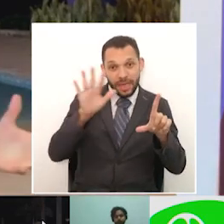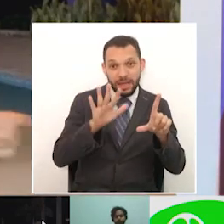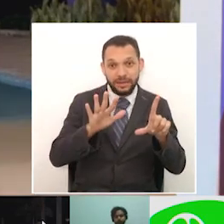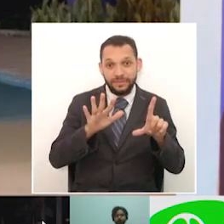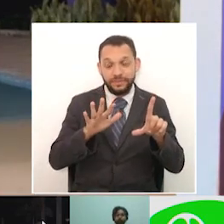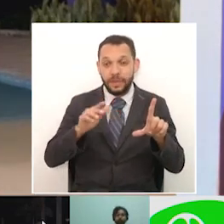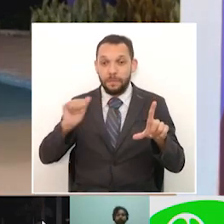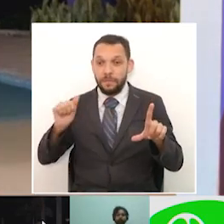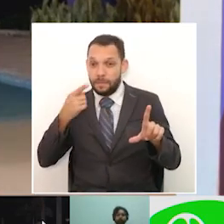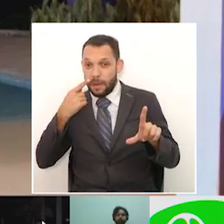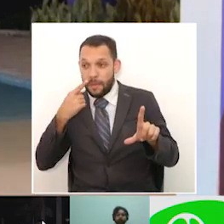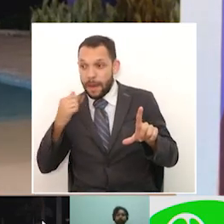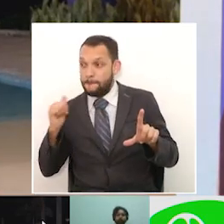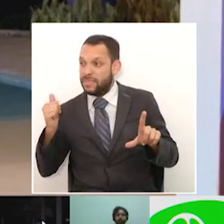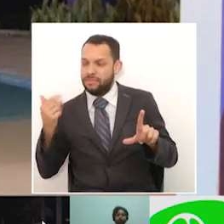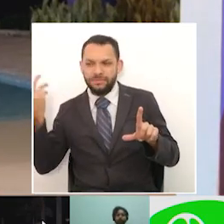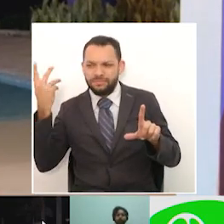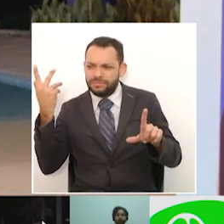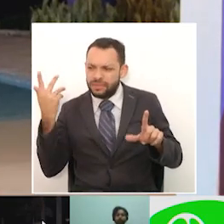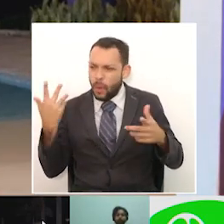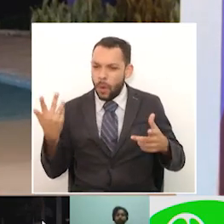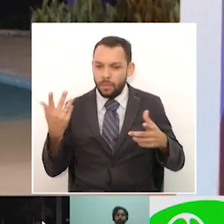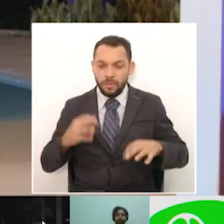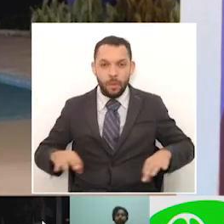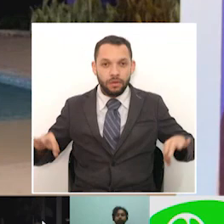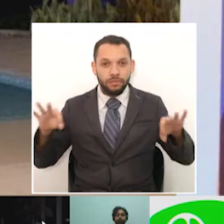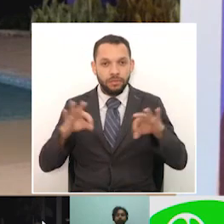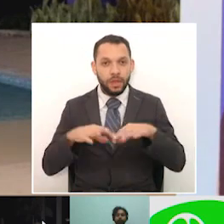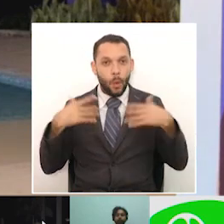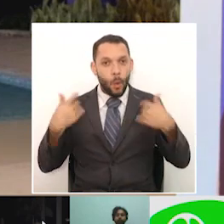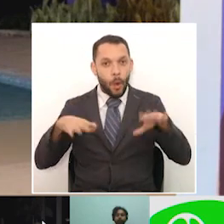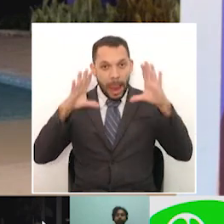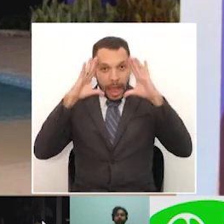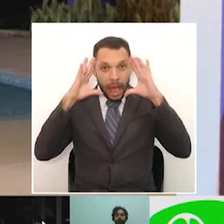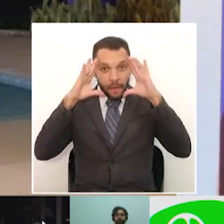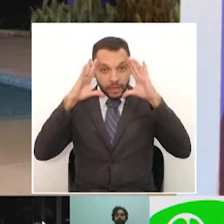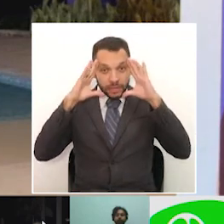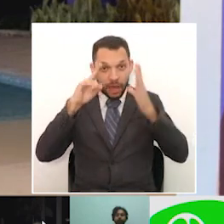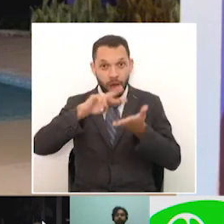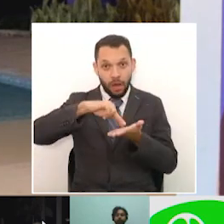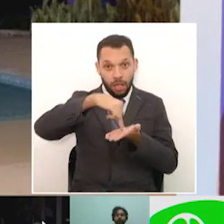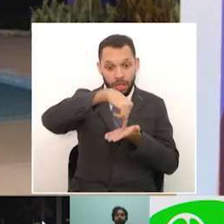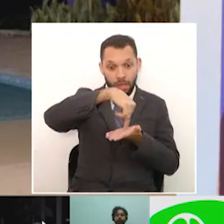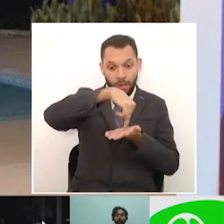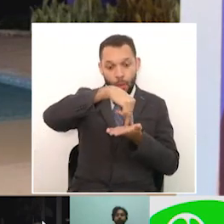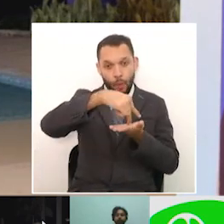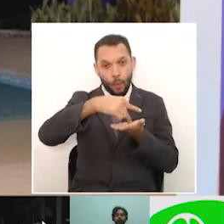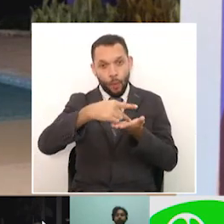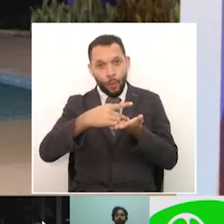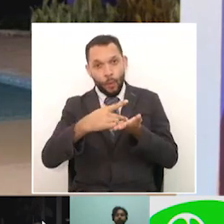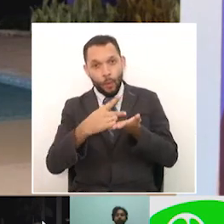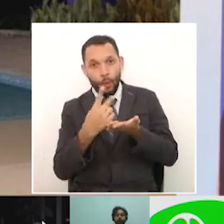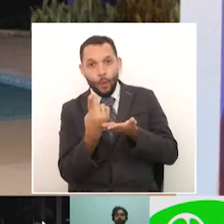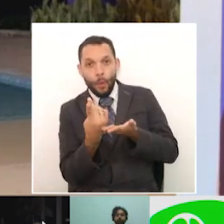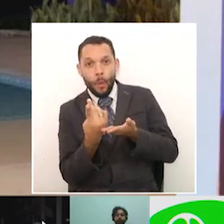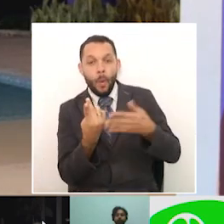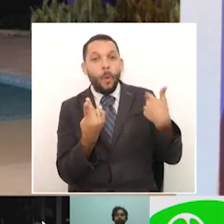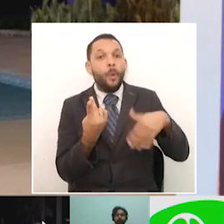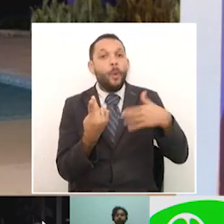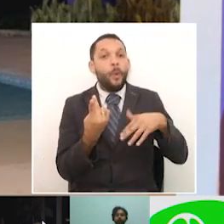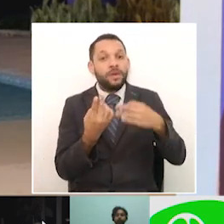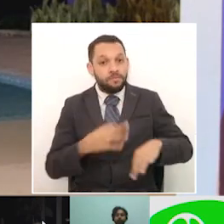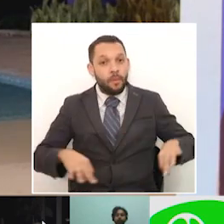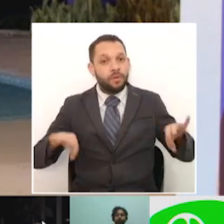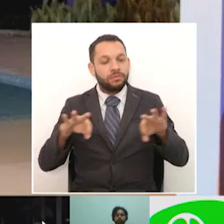tu padre nos enseñas cómo pararnos de cabeza, una gran estrategia que podríamos aprender durante este tiempo